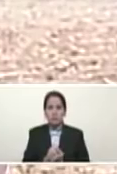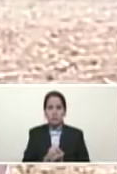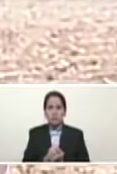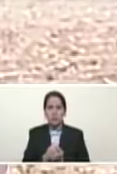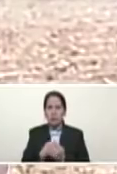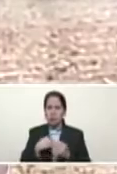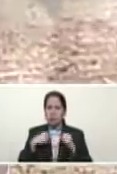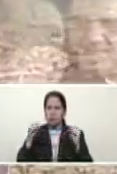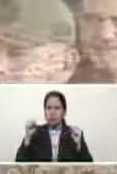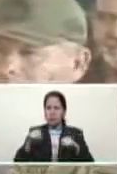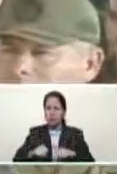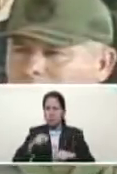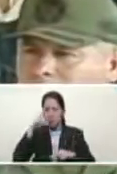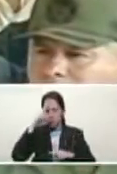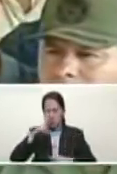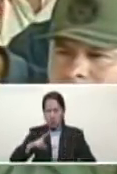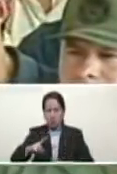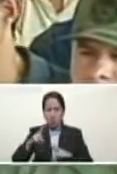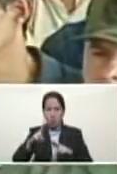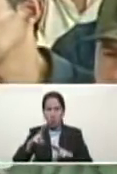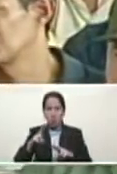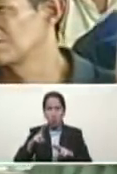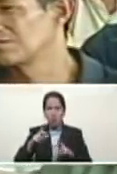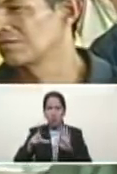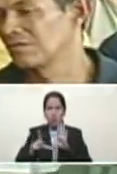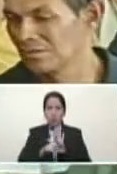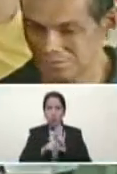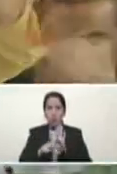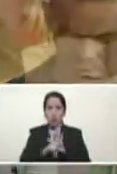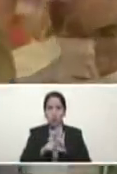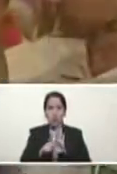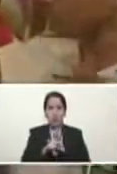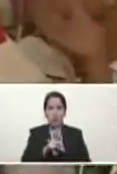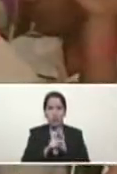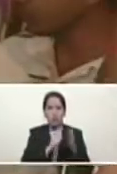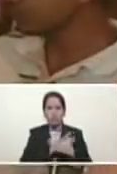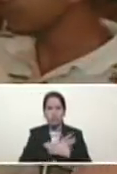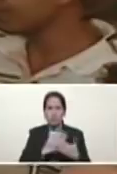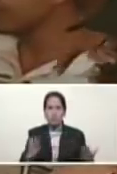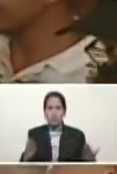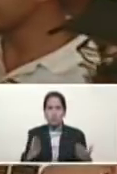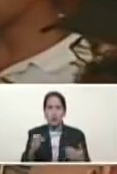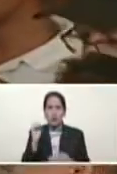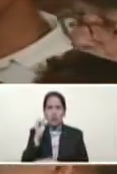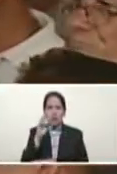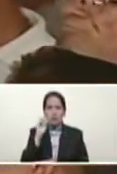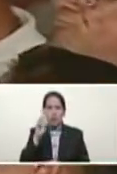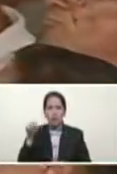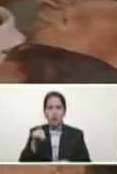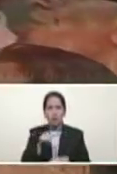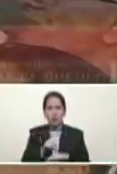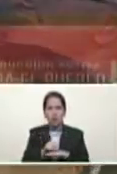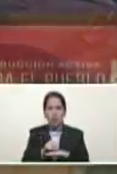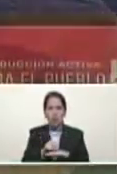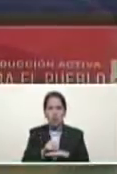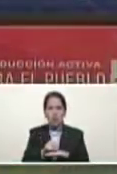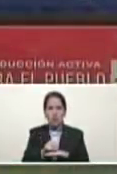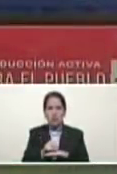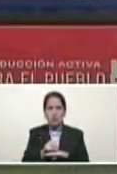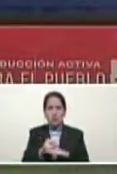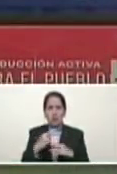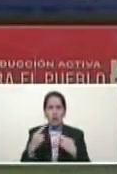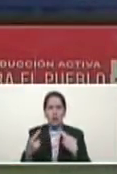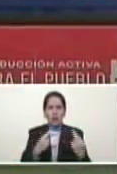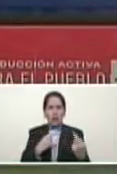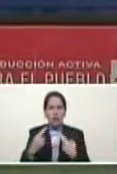reconozco su legitimidad y me pongo a la orden de la Asamblea Nacional para tener una relación de